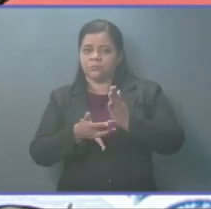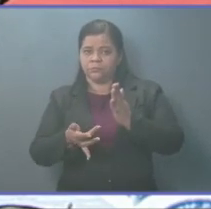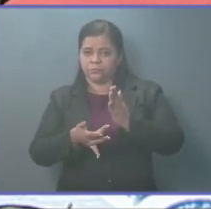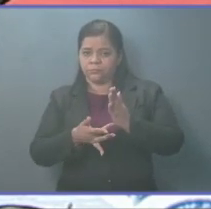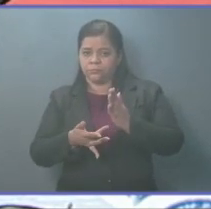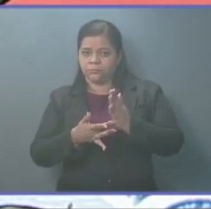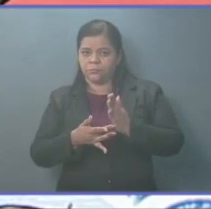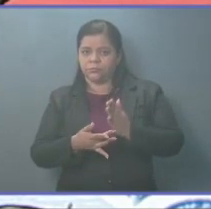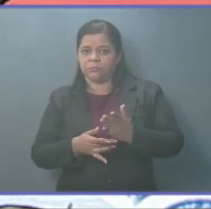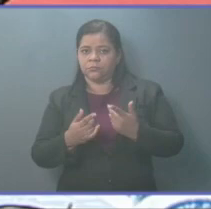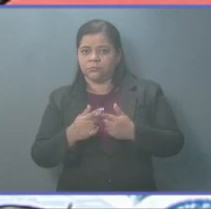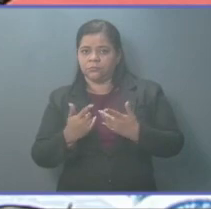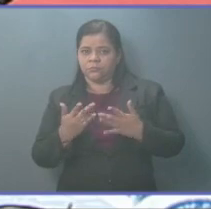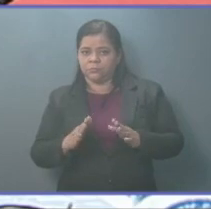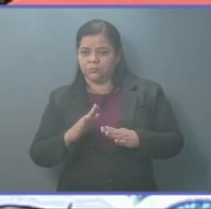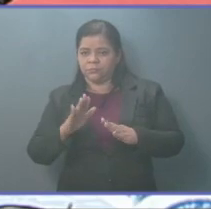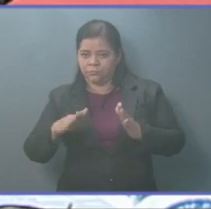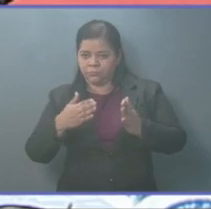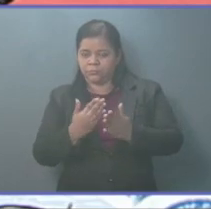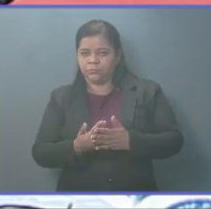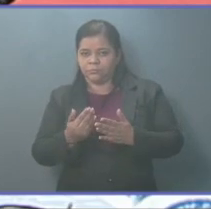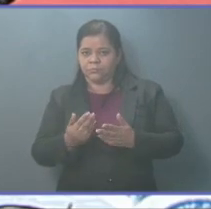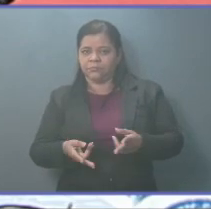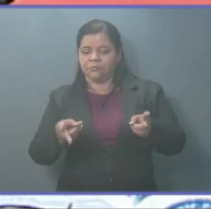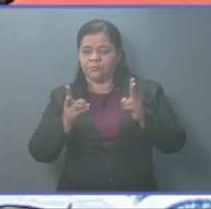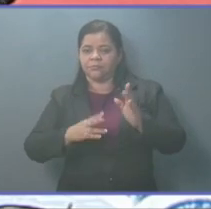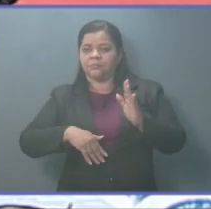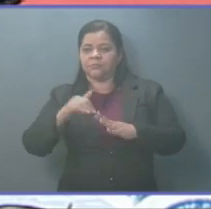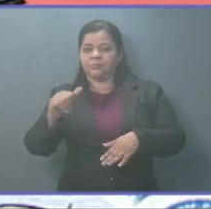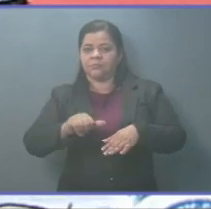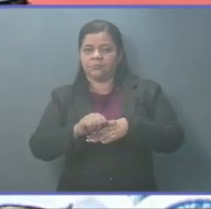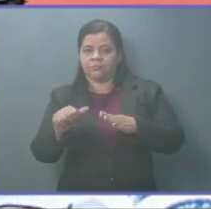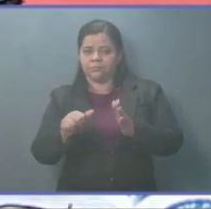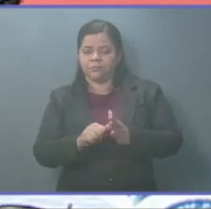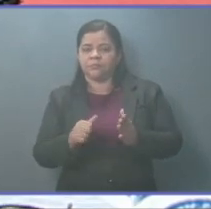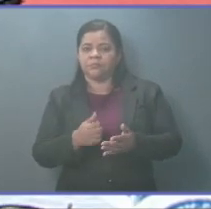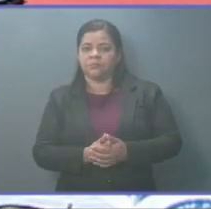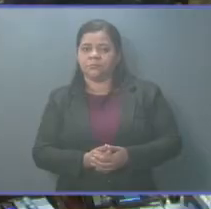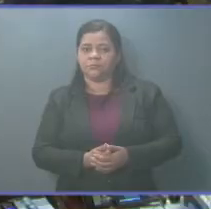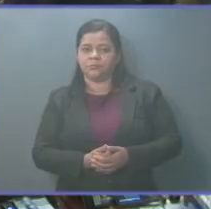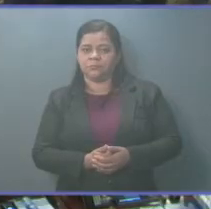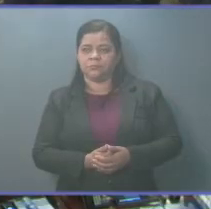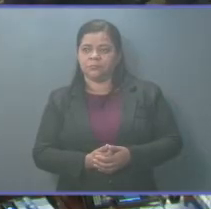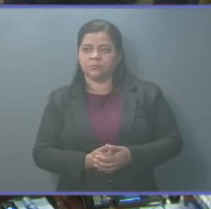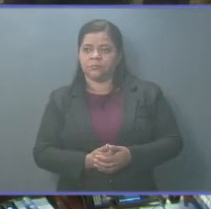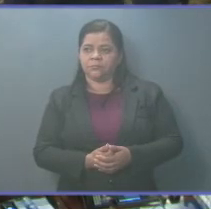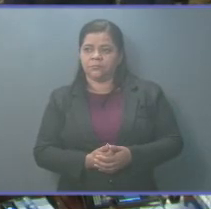estar develando información de la seguridad como tal.